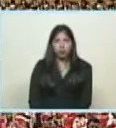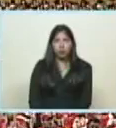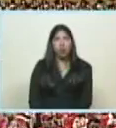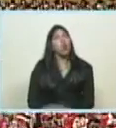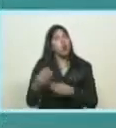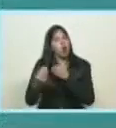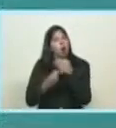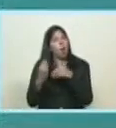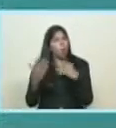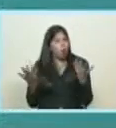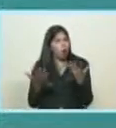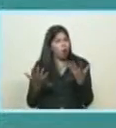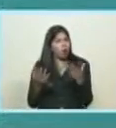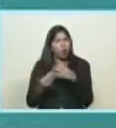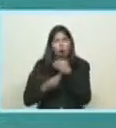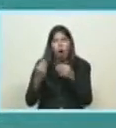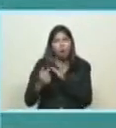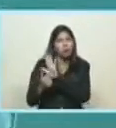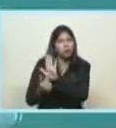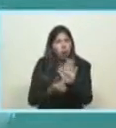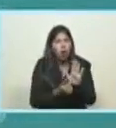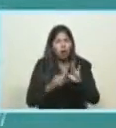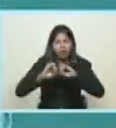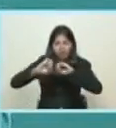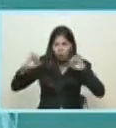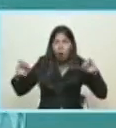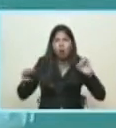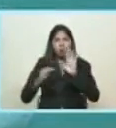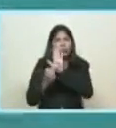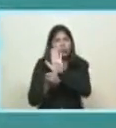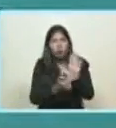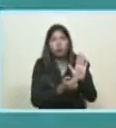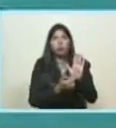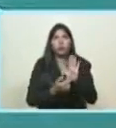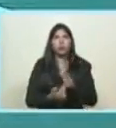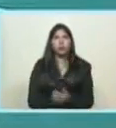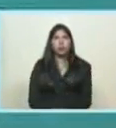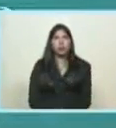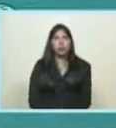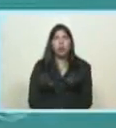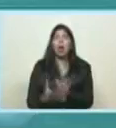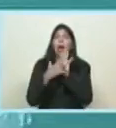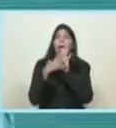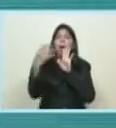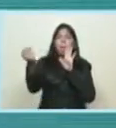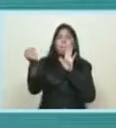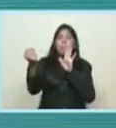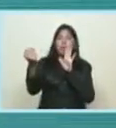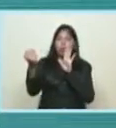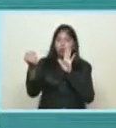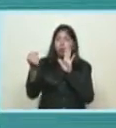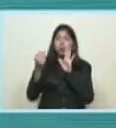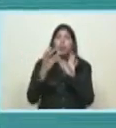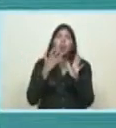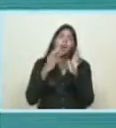¿Cómo hacerla presente? ¿Cómo hacerla noticia? ¿Cómo hacerla ejemplo a seguir?